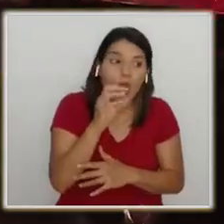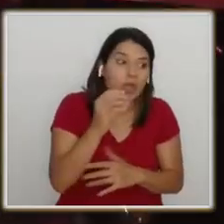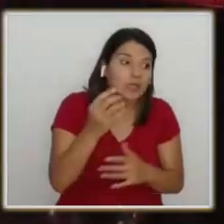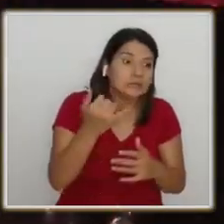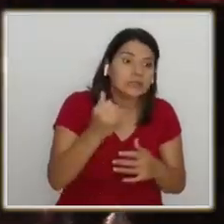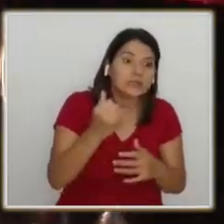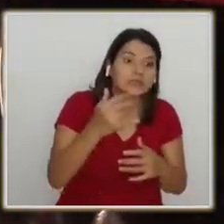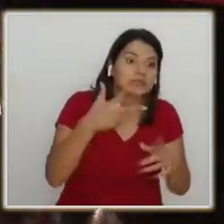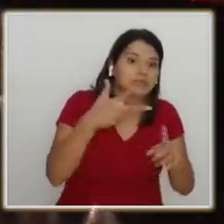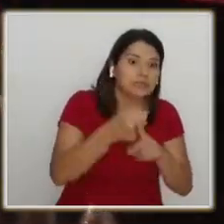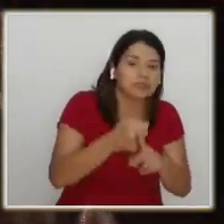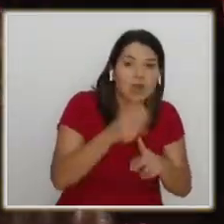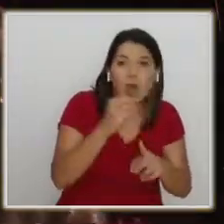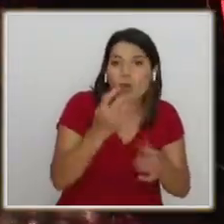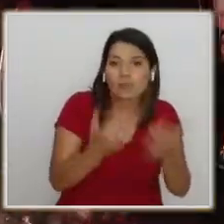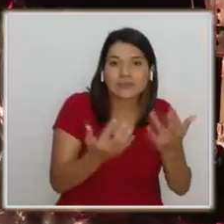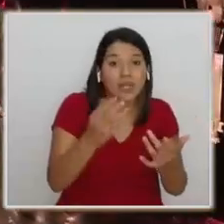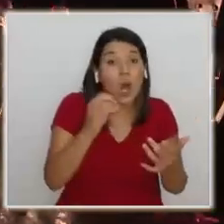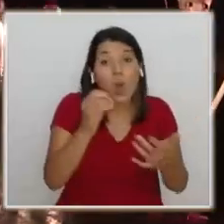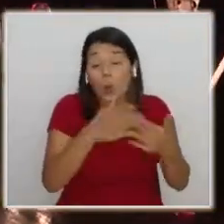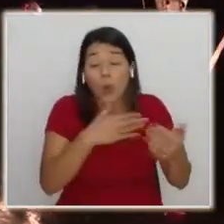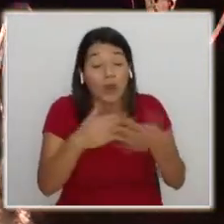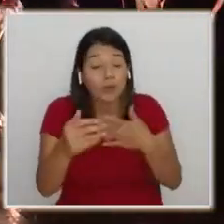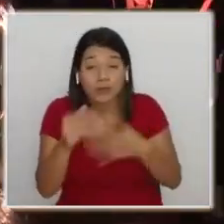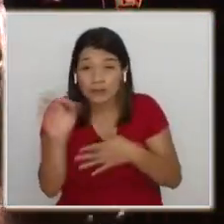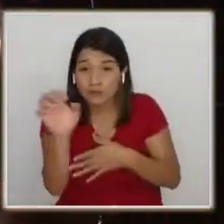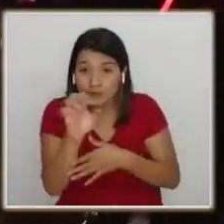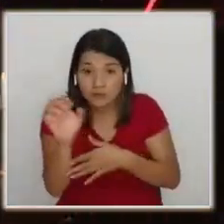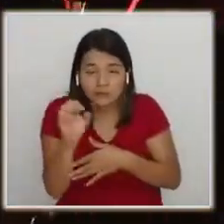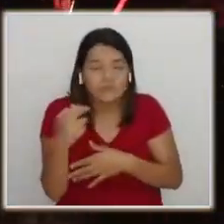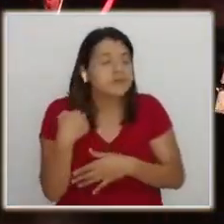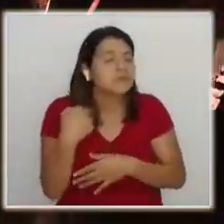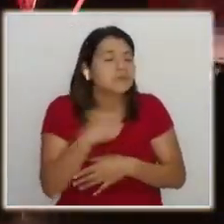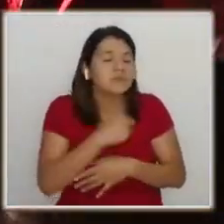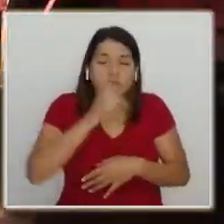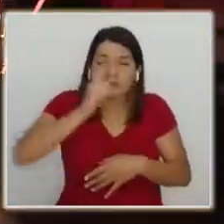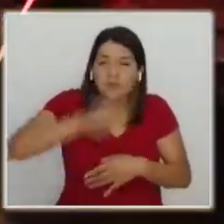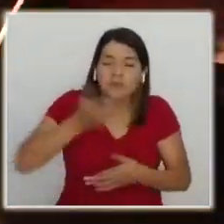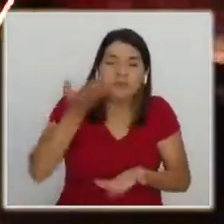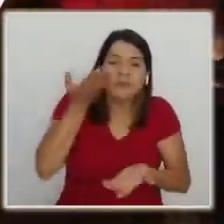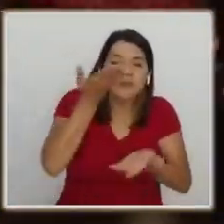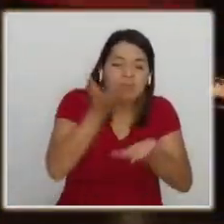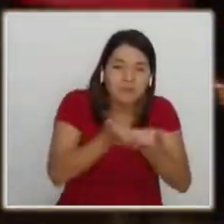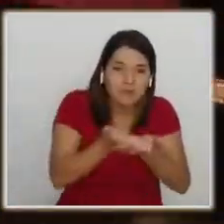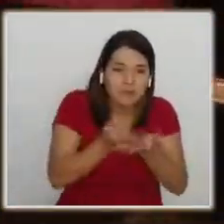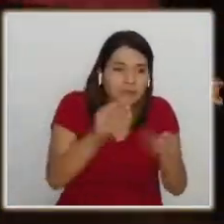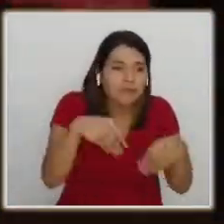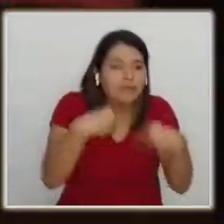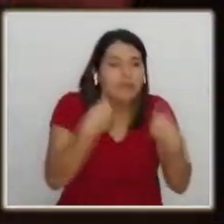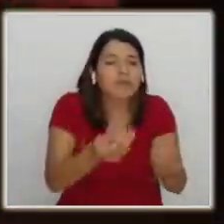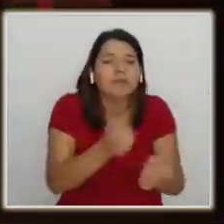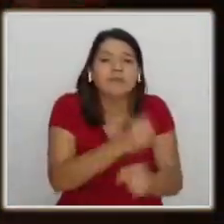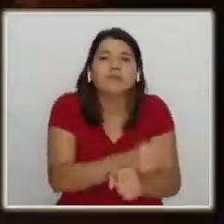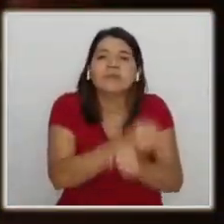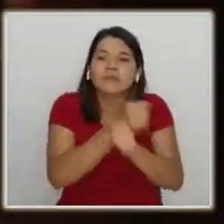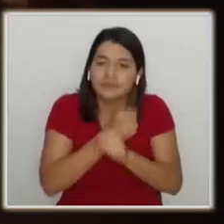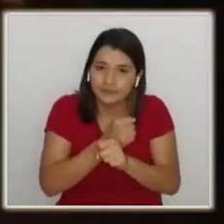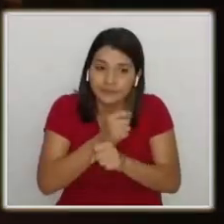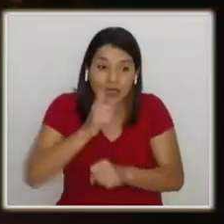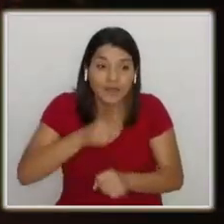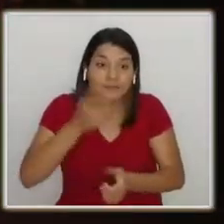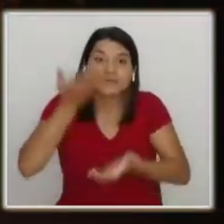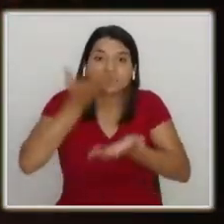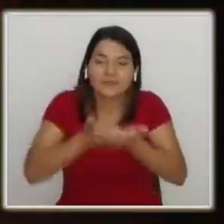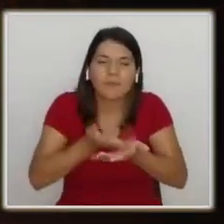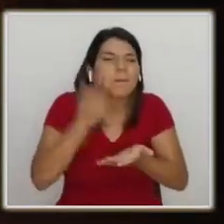cualquier tipo de emergencia. Tenemos que llegar a estabilizar, tenemos que llegar a solucionar. Entonces, en